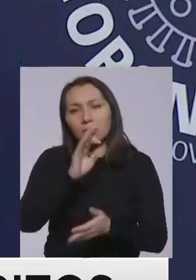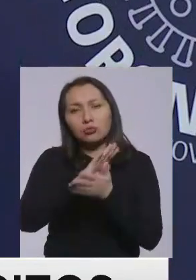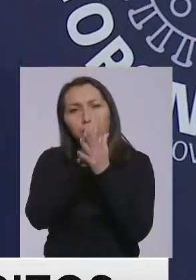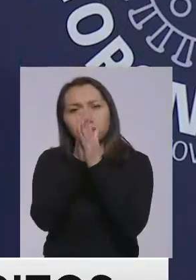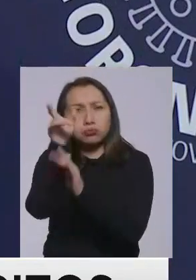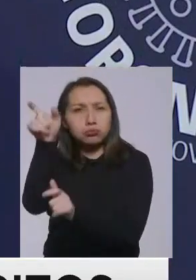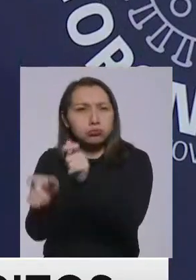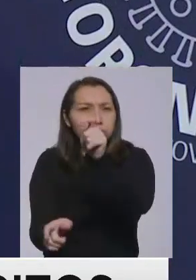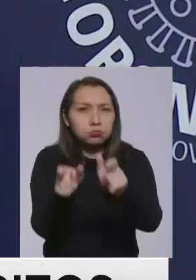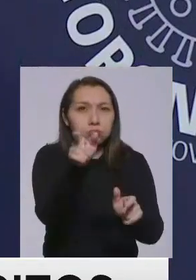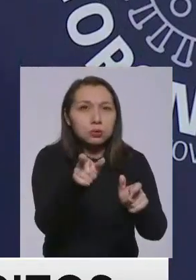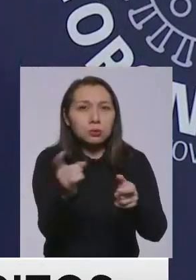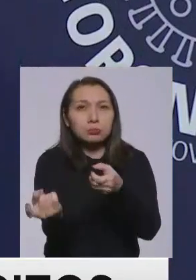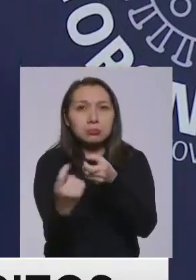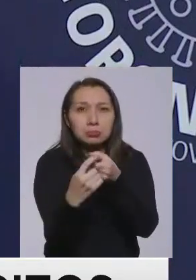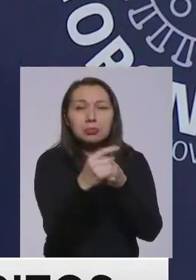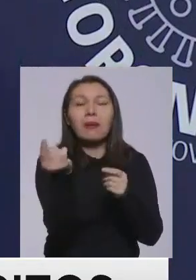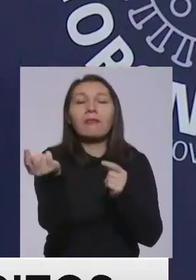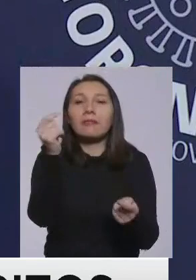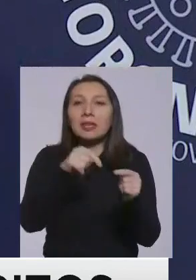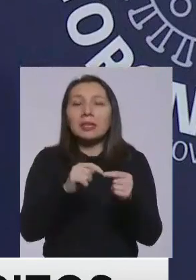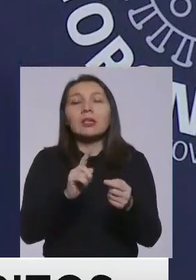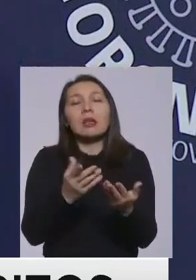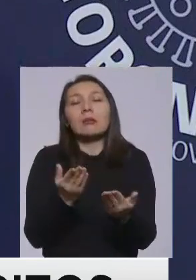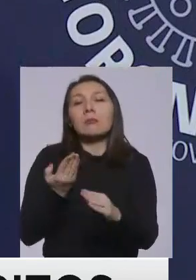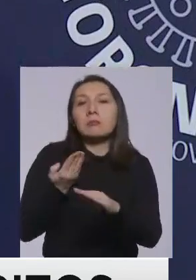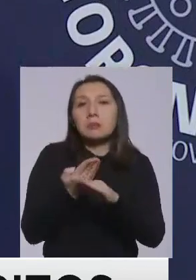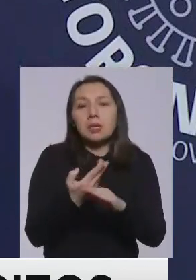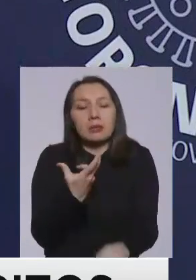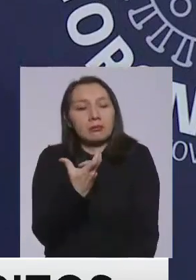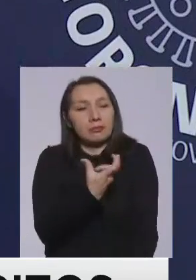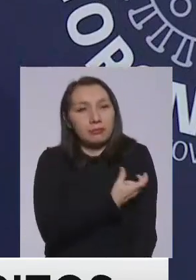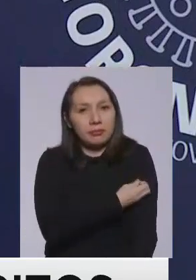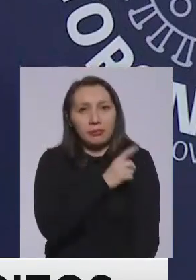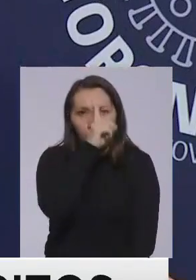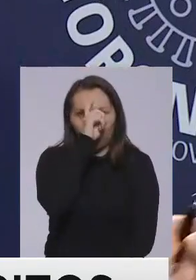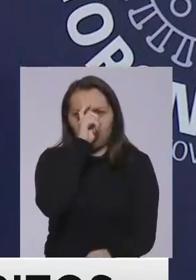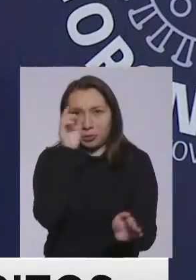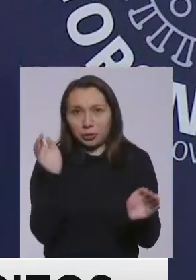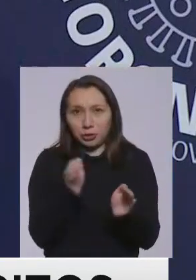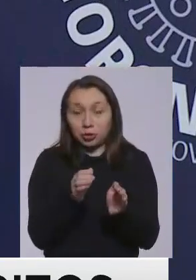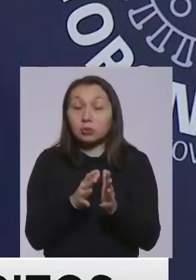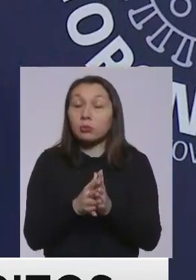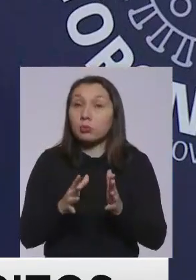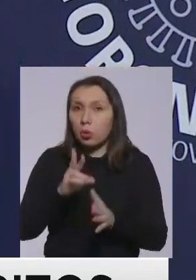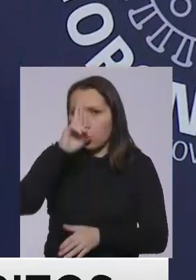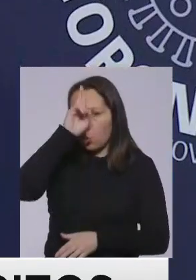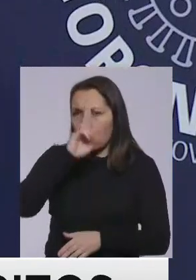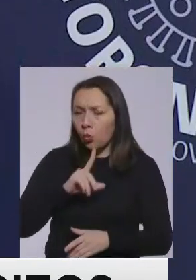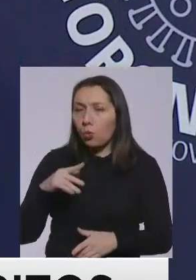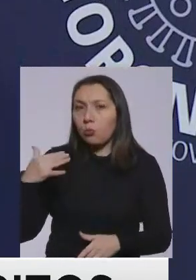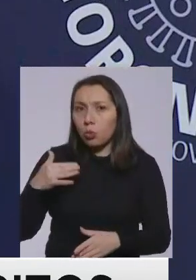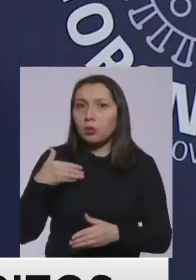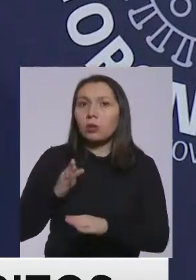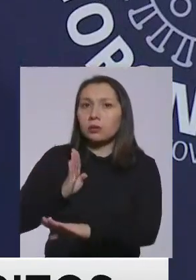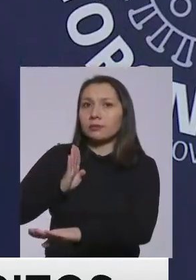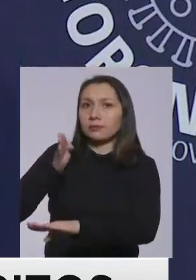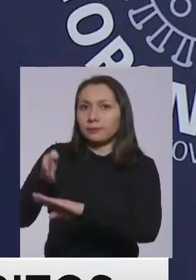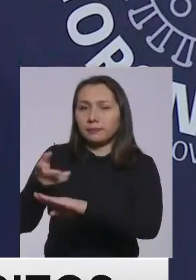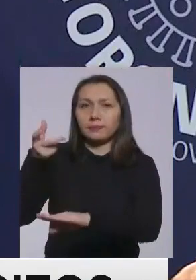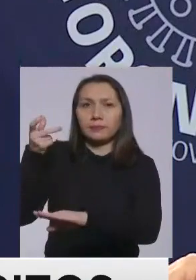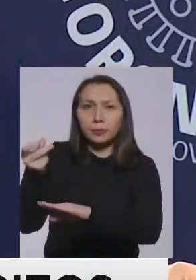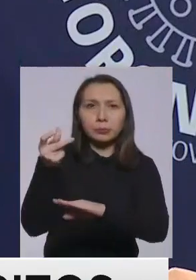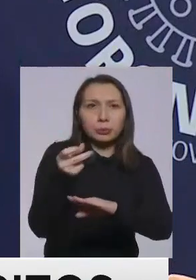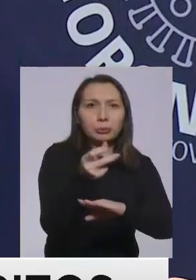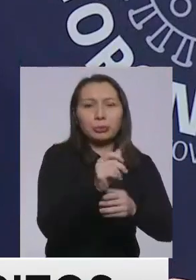personas que participaron por a la atención primaria que ha tenido un rol preponderante para ir a vacunar a